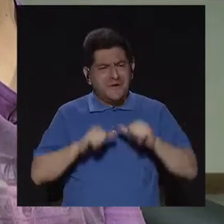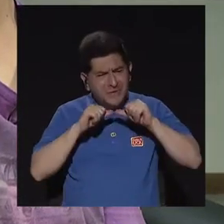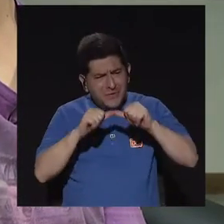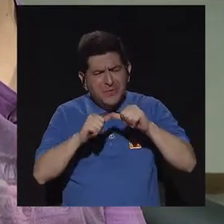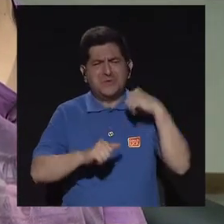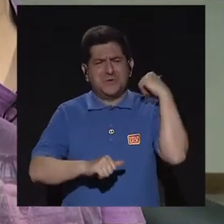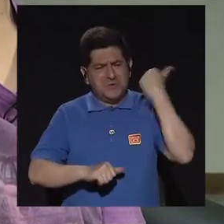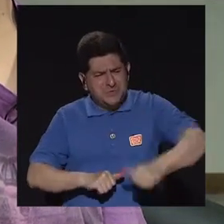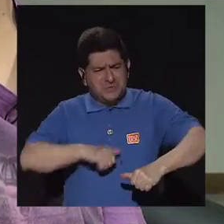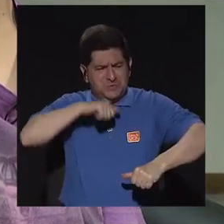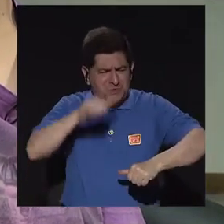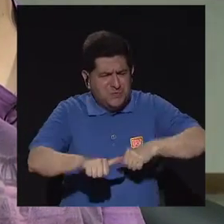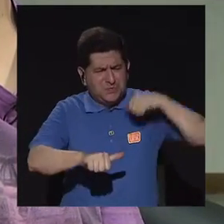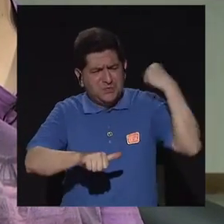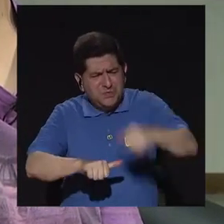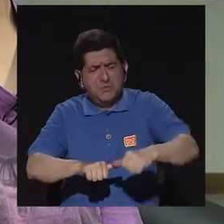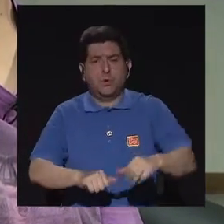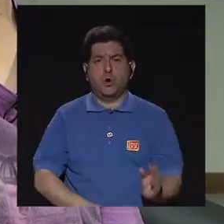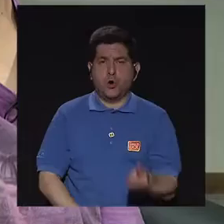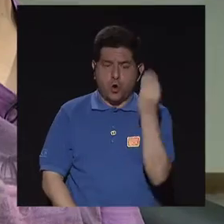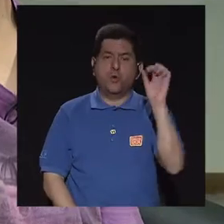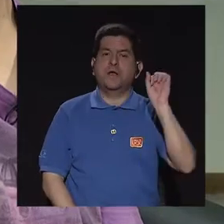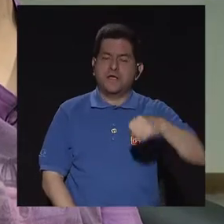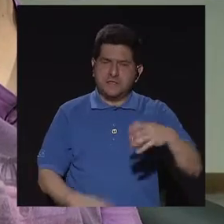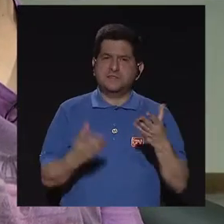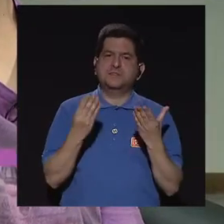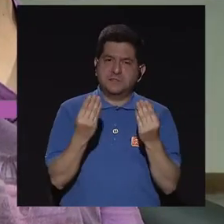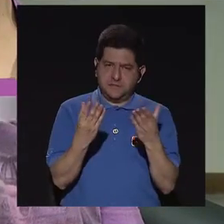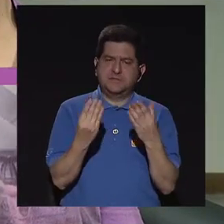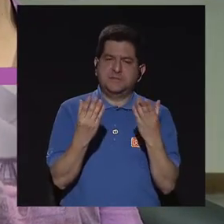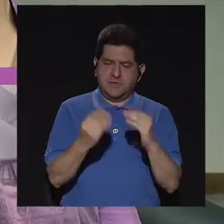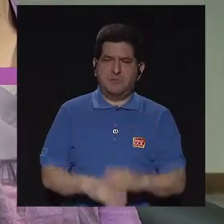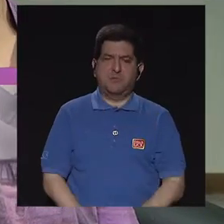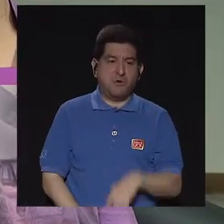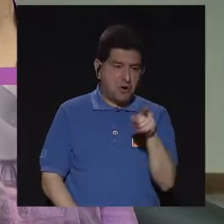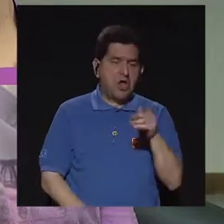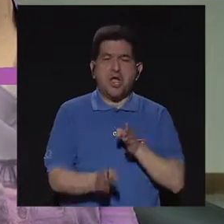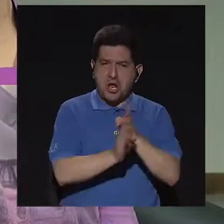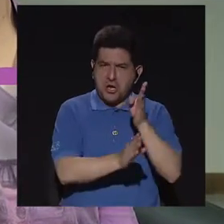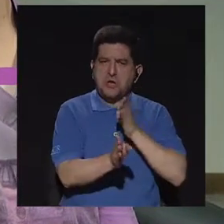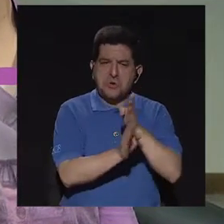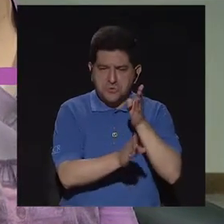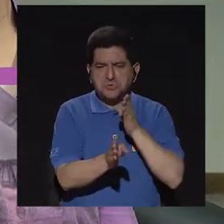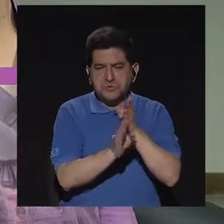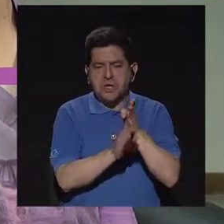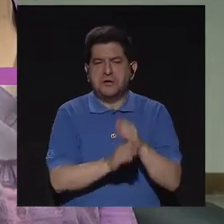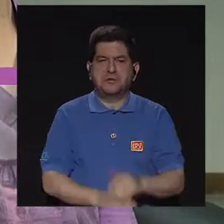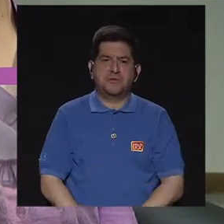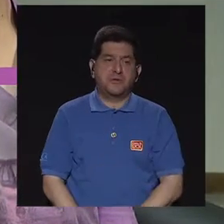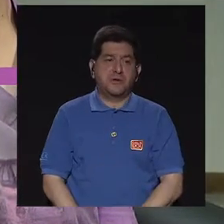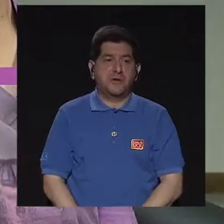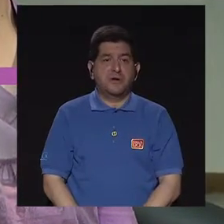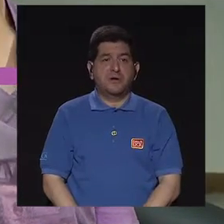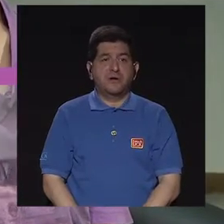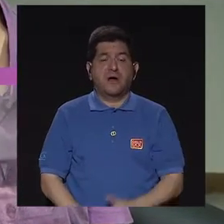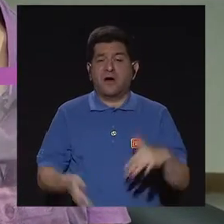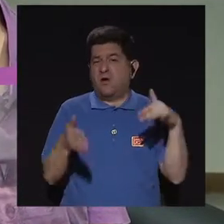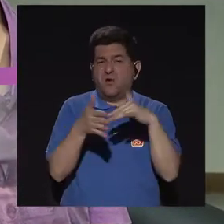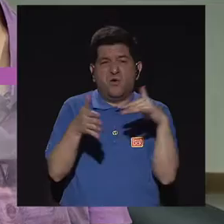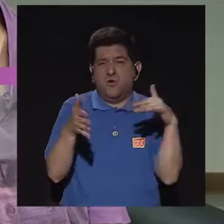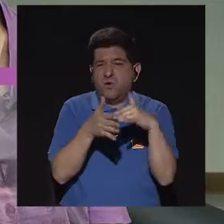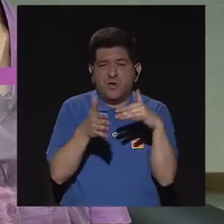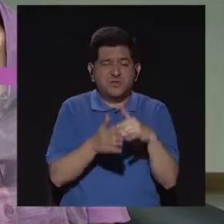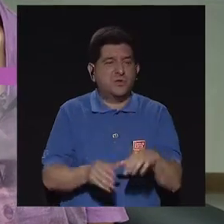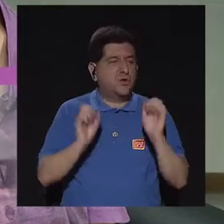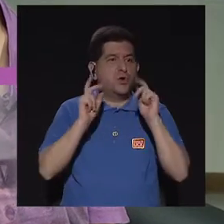sigue siendo un gran esfuerzo, y muchos jóvenes en realidad sí temen a que salen con una carrera o lo que están